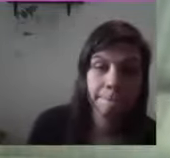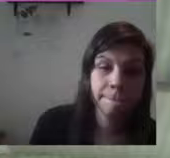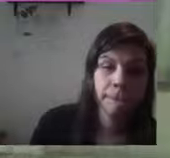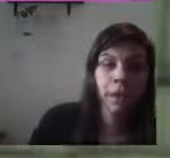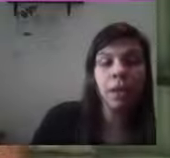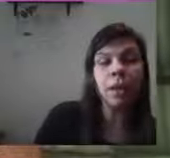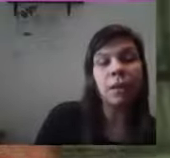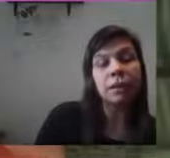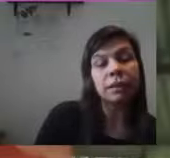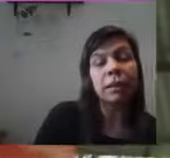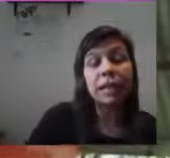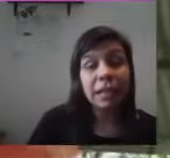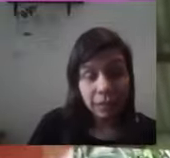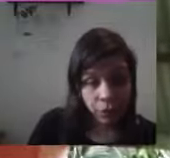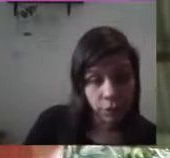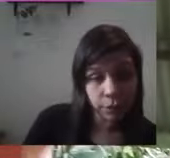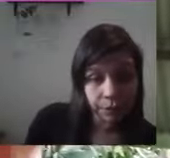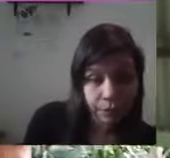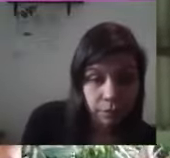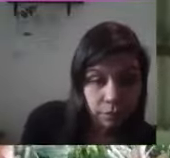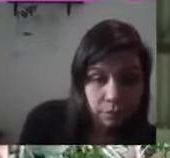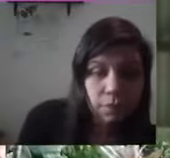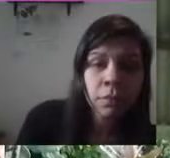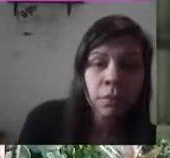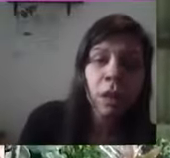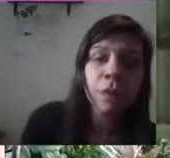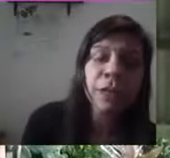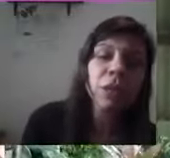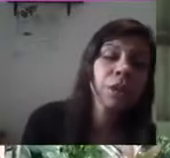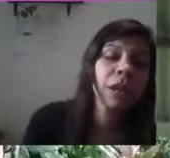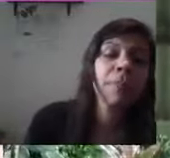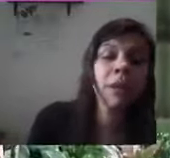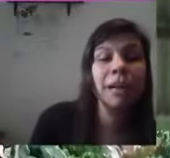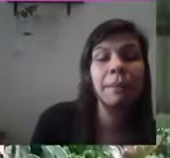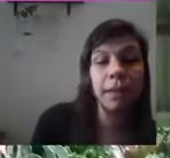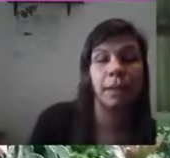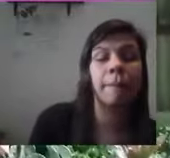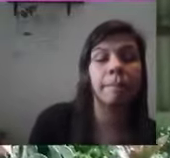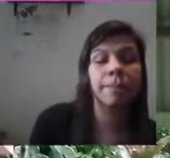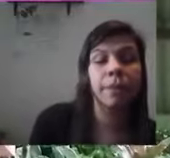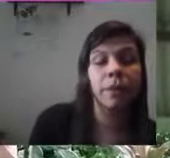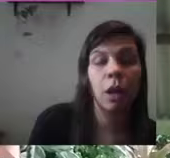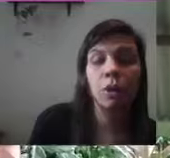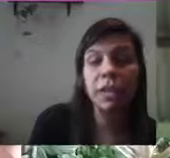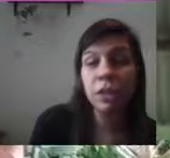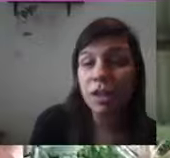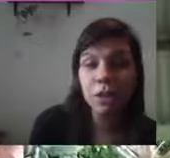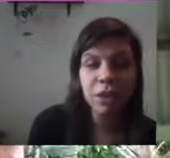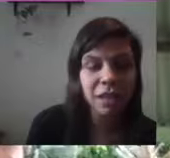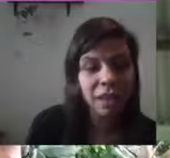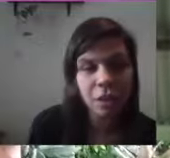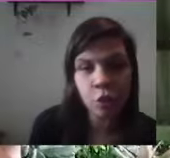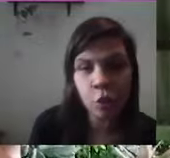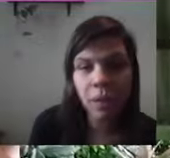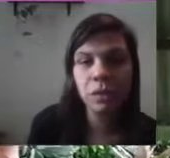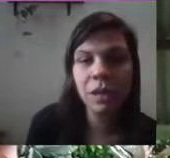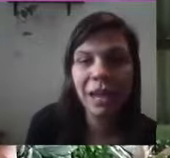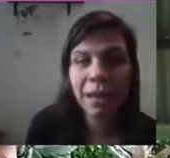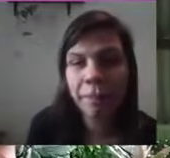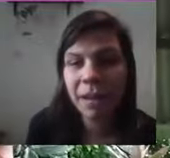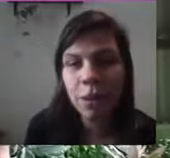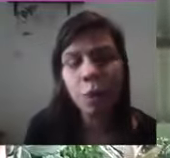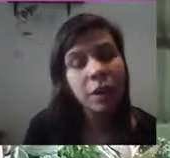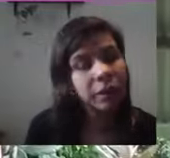social. Desde el inicio del conflicto social por la ley minera, la Coordinación Nacional de Derechos